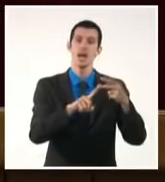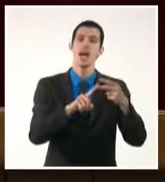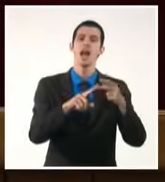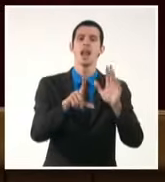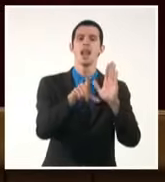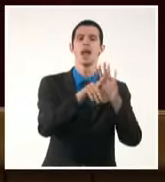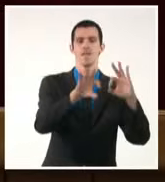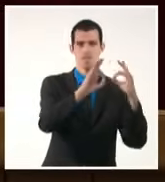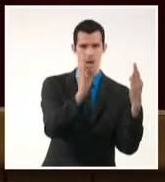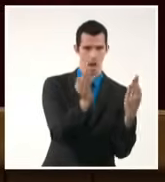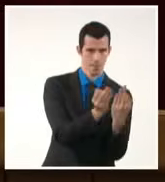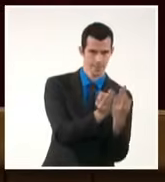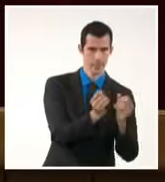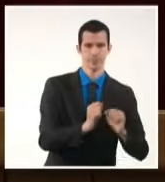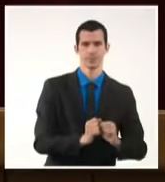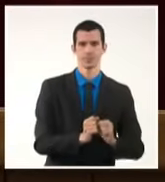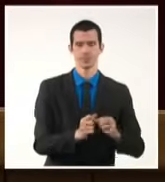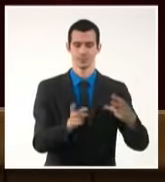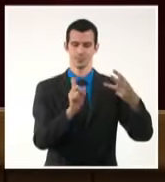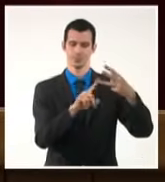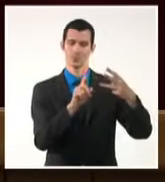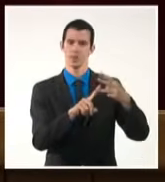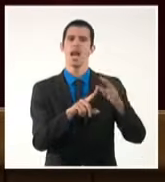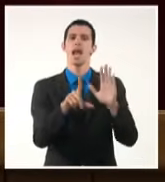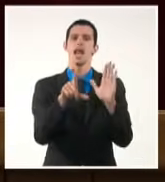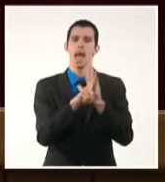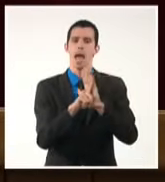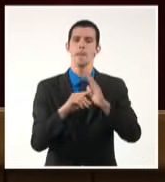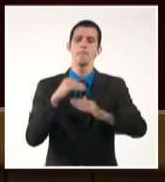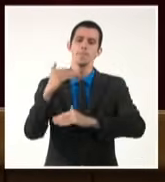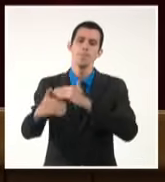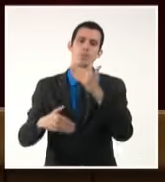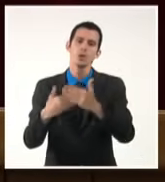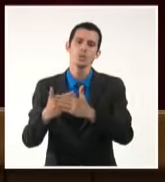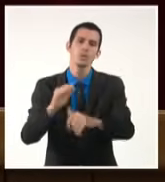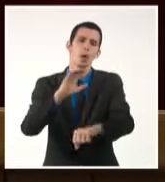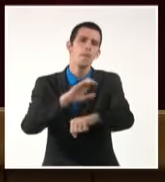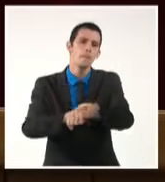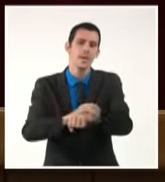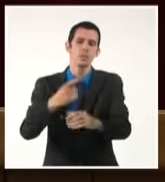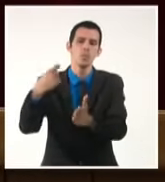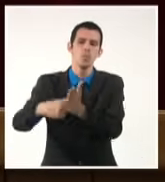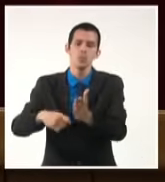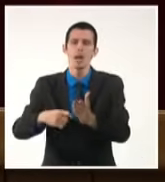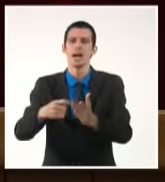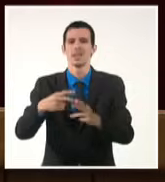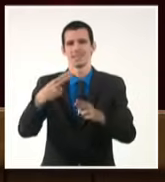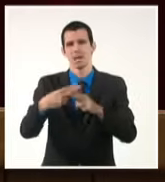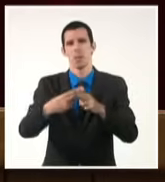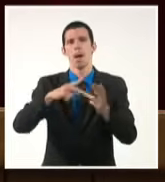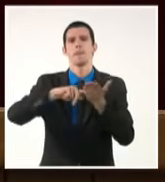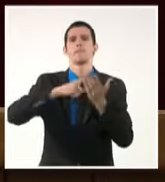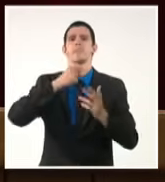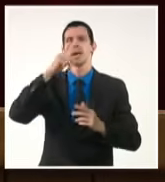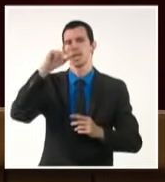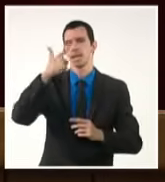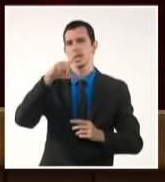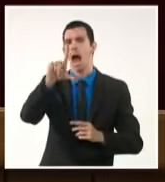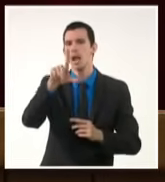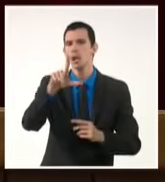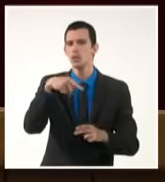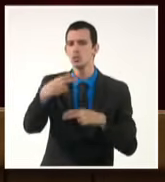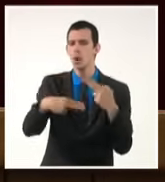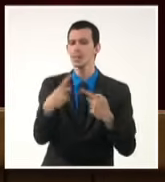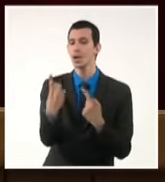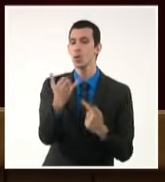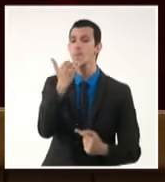del Código de las Familias se constató la obra de justicia social que esta normativa encierra en una materia tan relevante